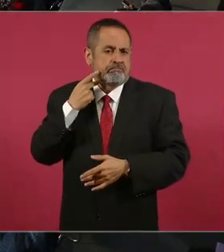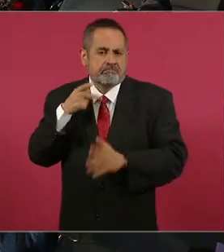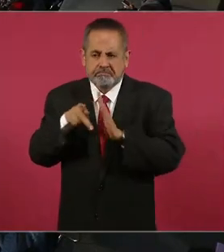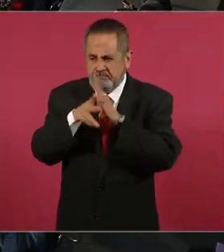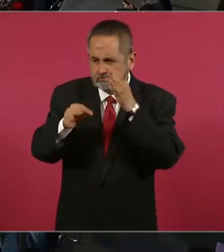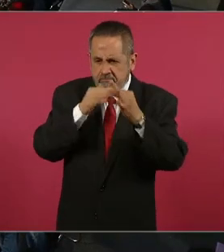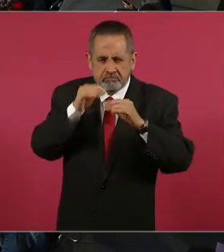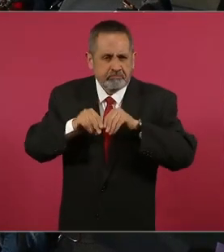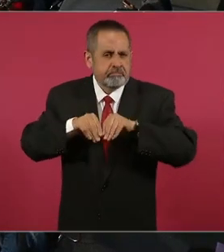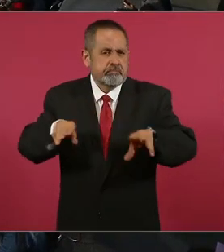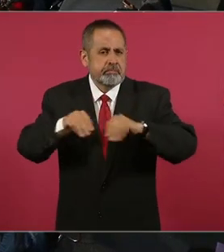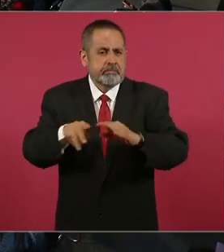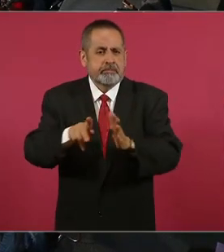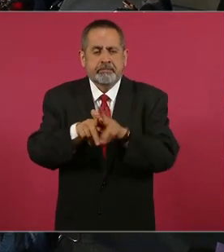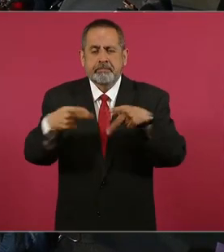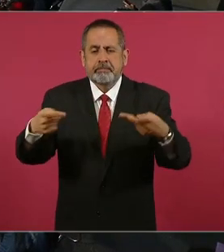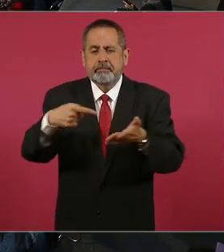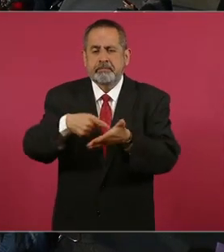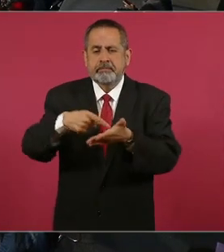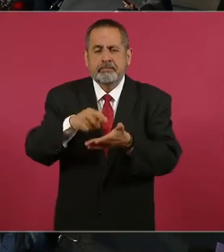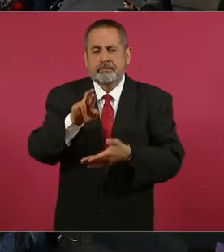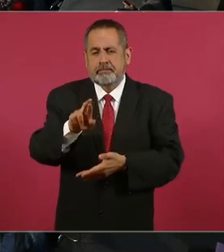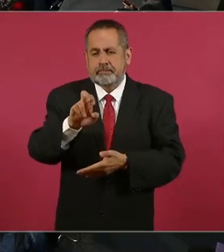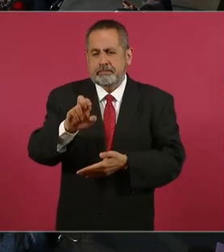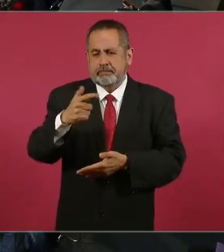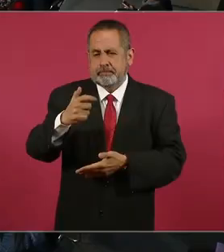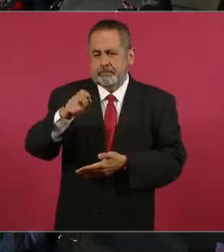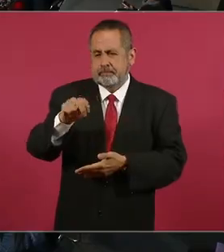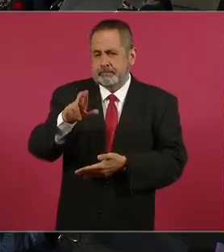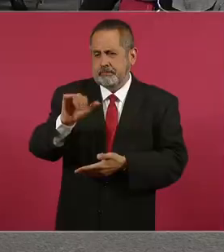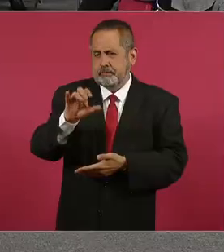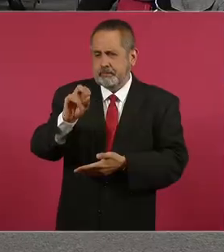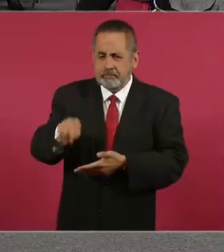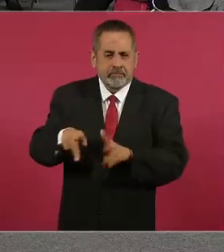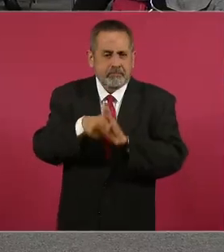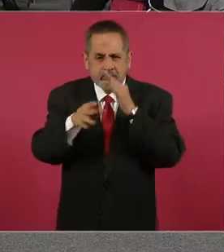con Regeneración, y